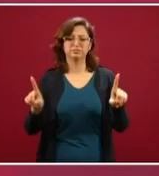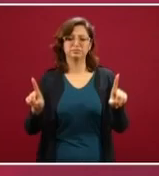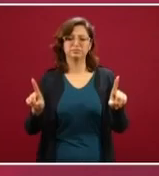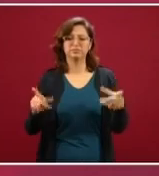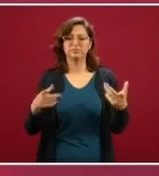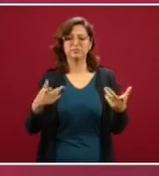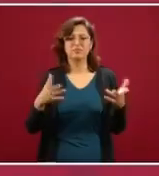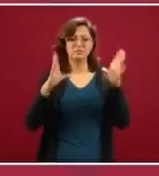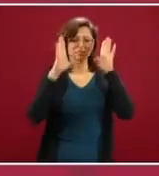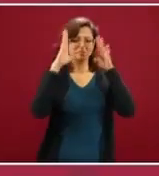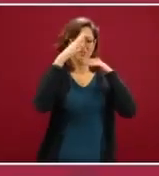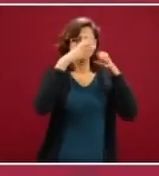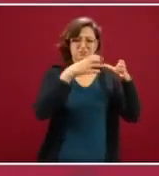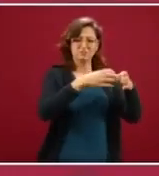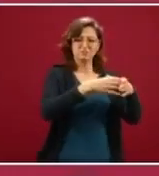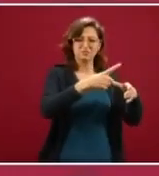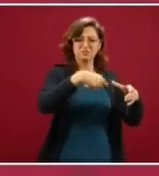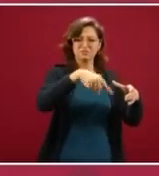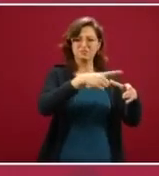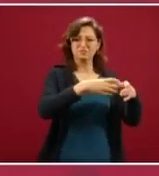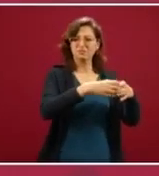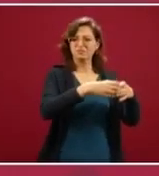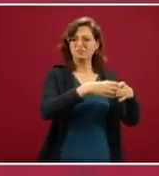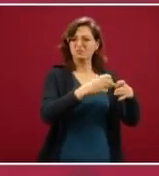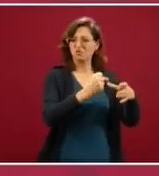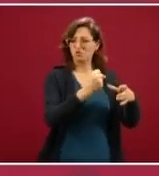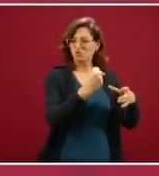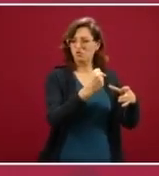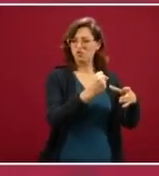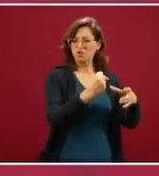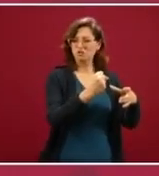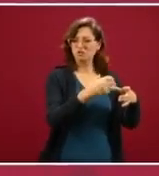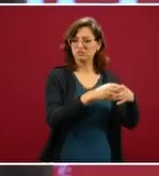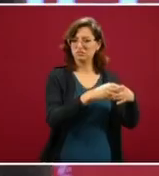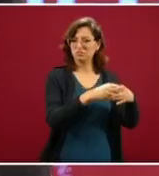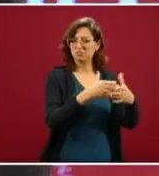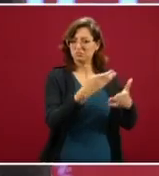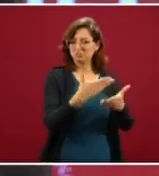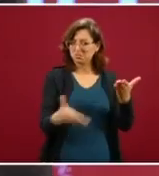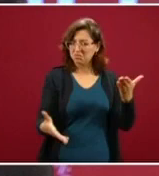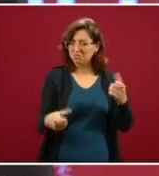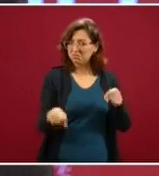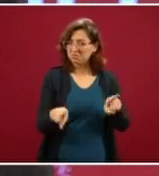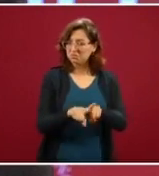Ese conservadurismo no tiene el mismo peso